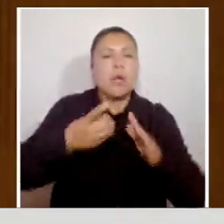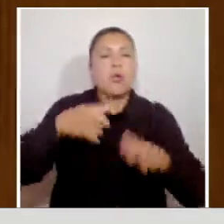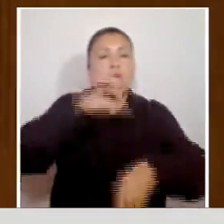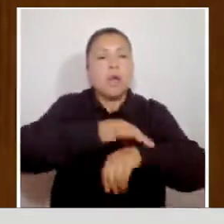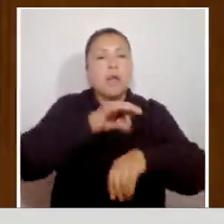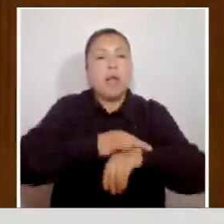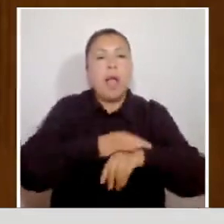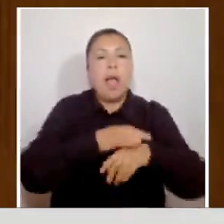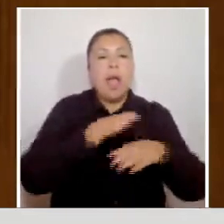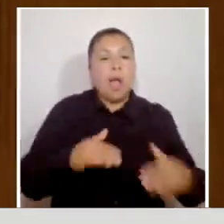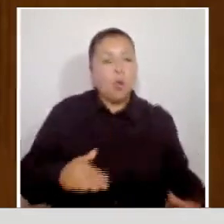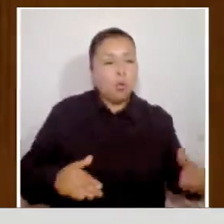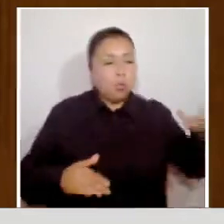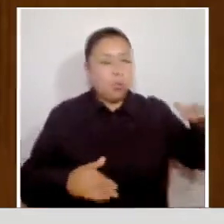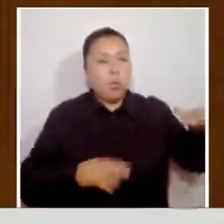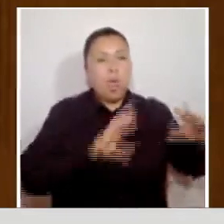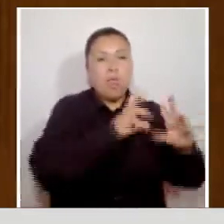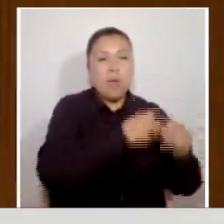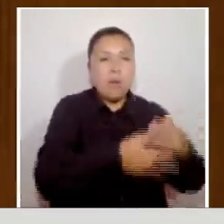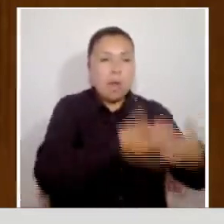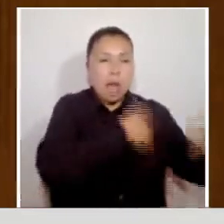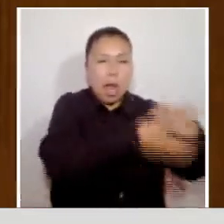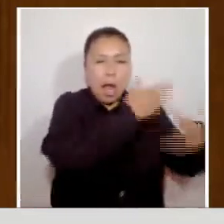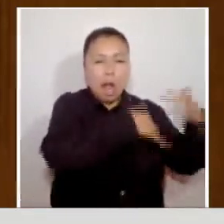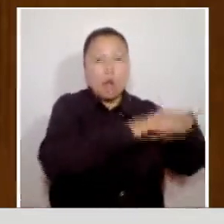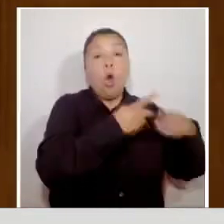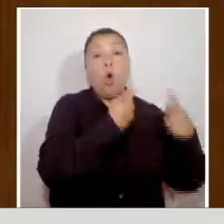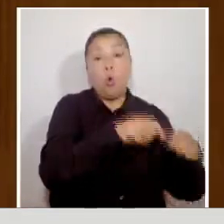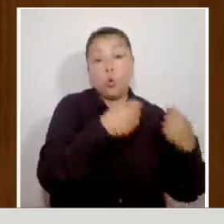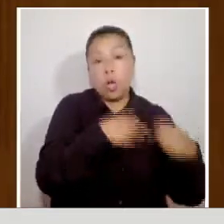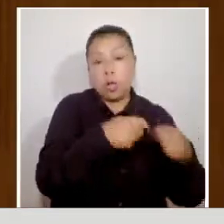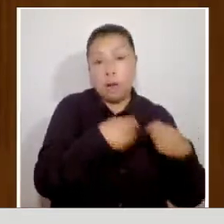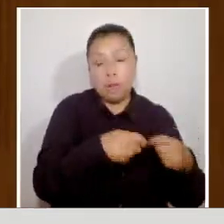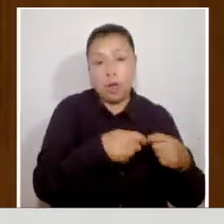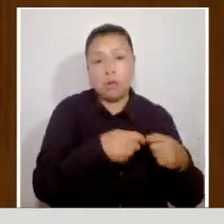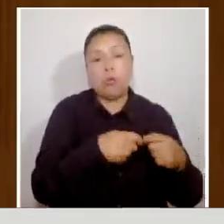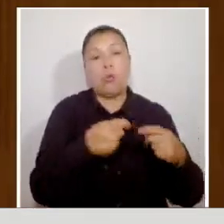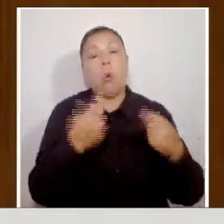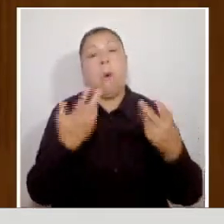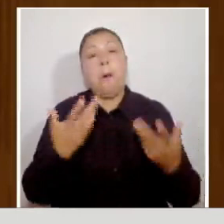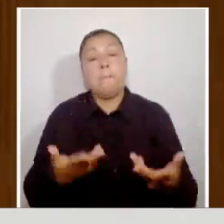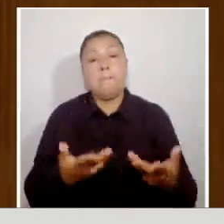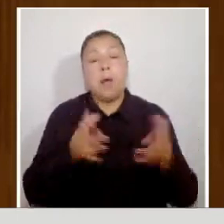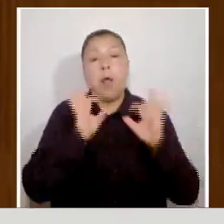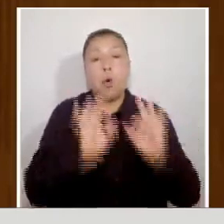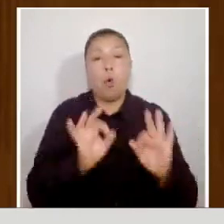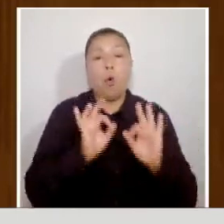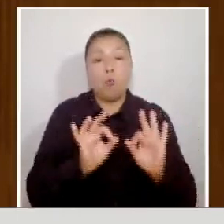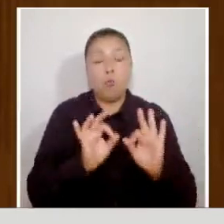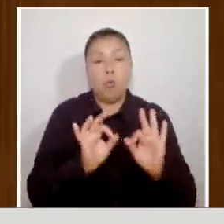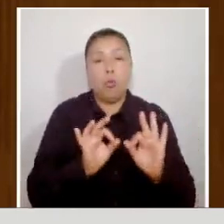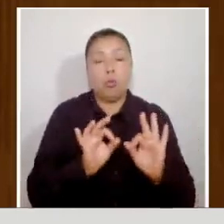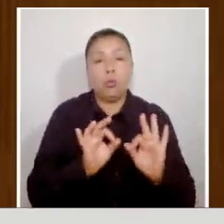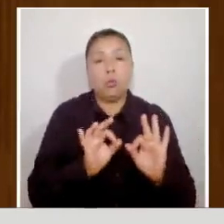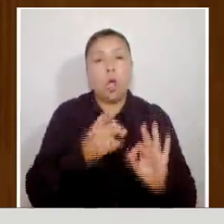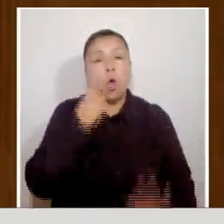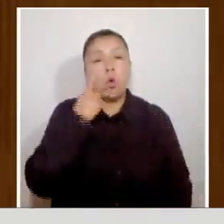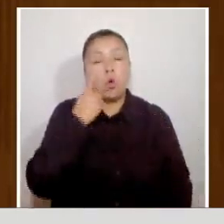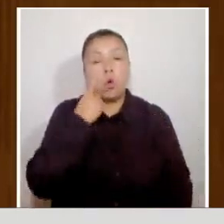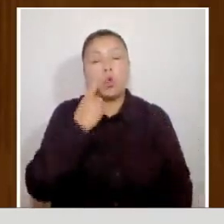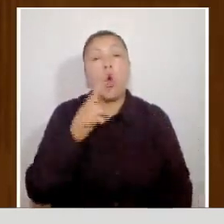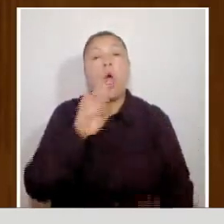familiares o selección de tratamientos a aplicar que sean comúnmente reconocidos o con apoyo